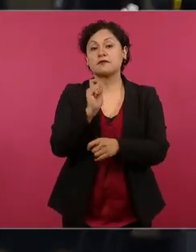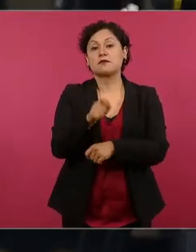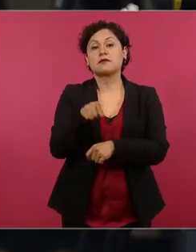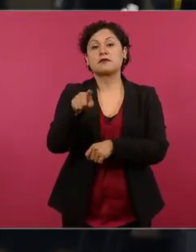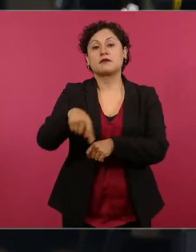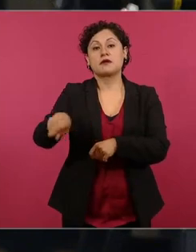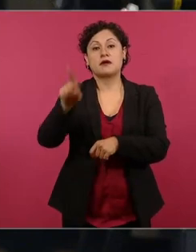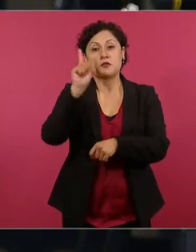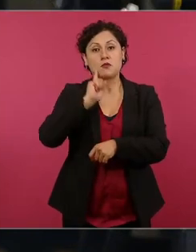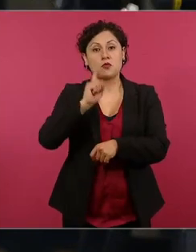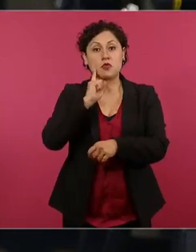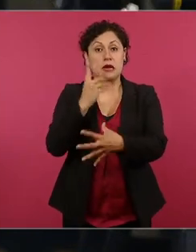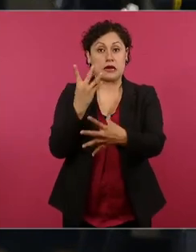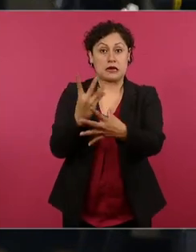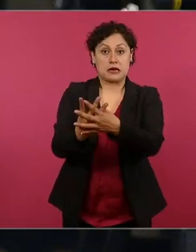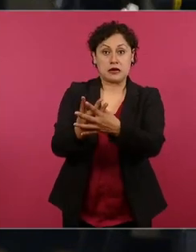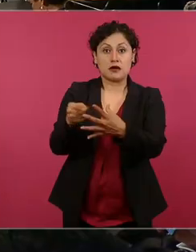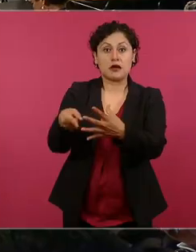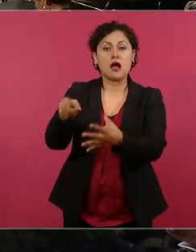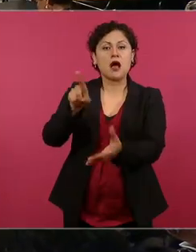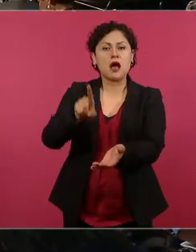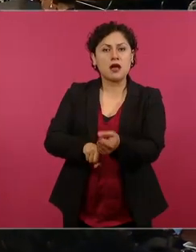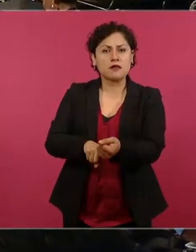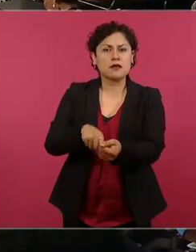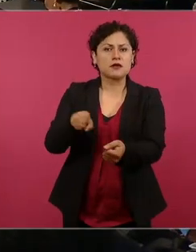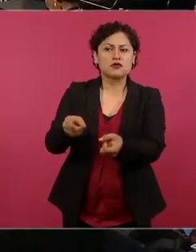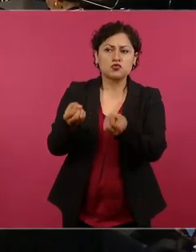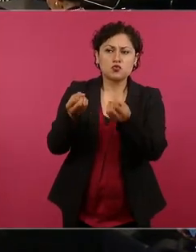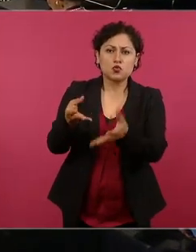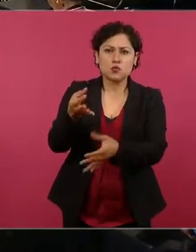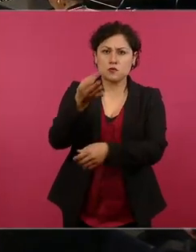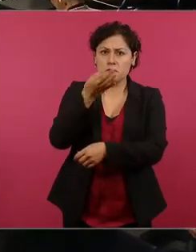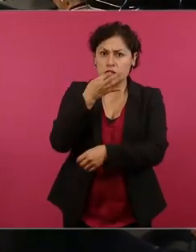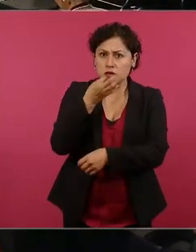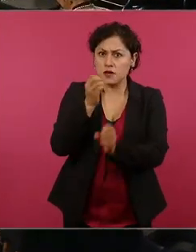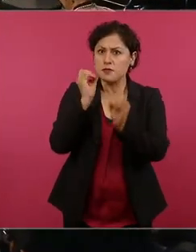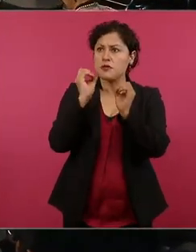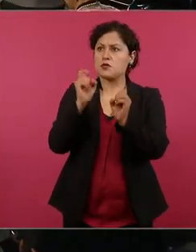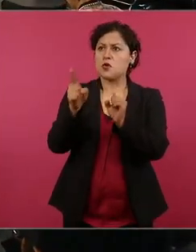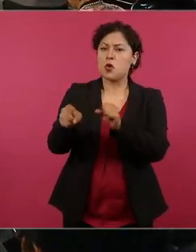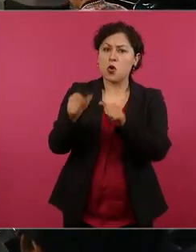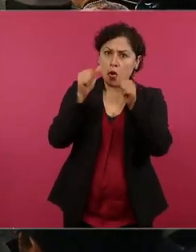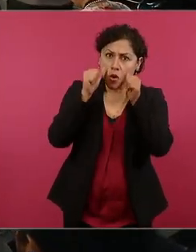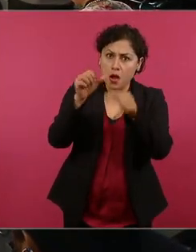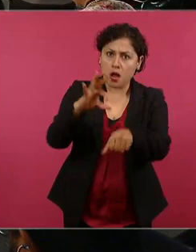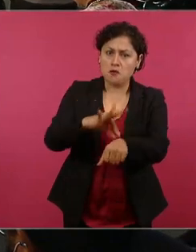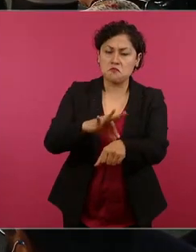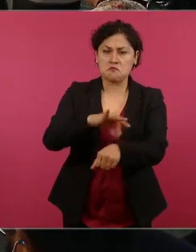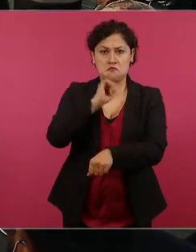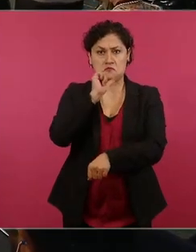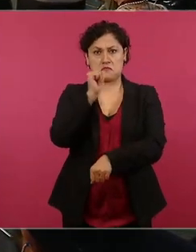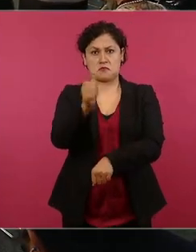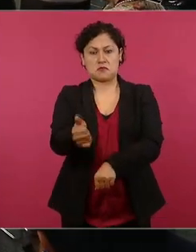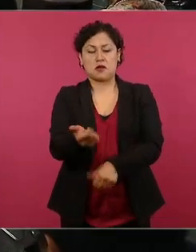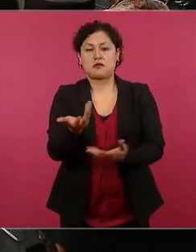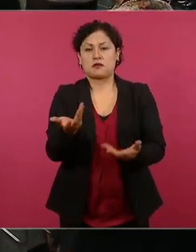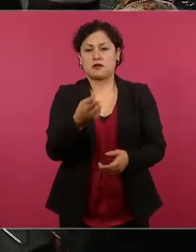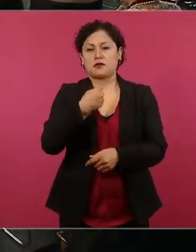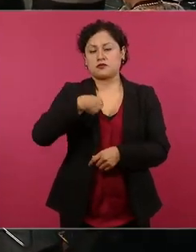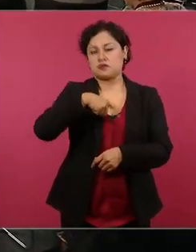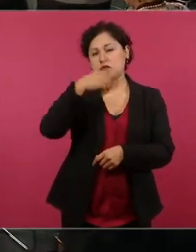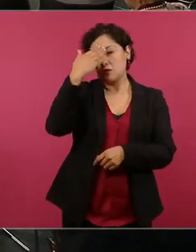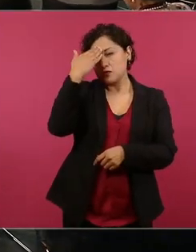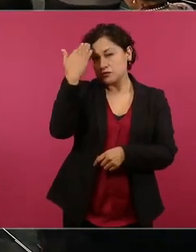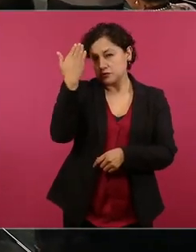han tenido un acceso adecuado a medicamentos o atención médica. Sabemos que este es mitad